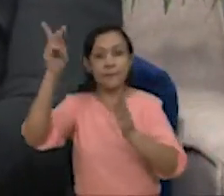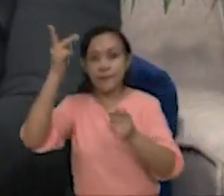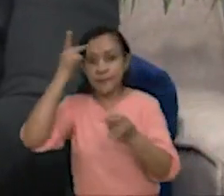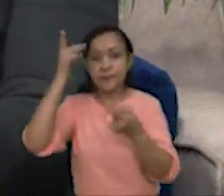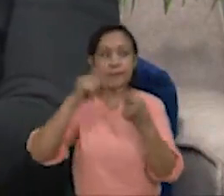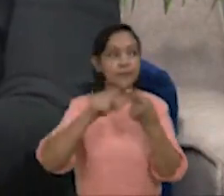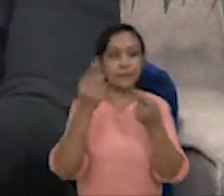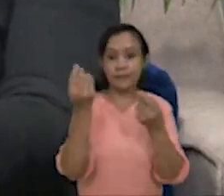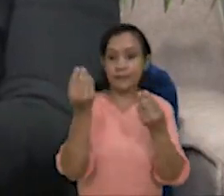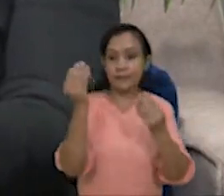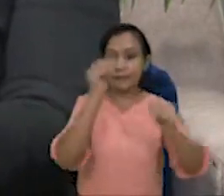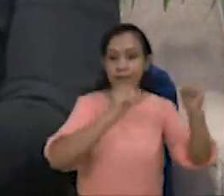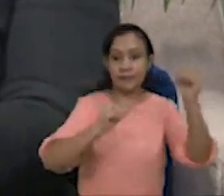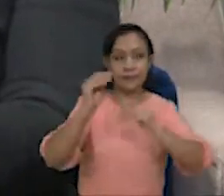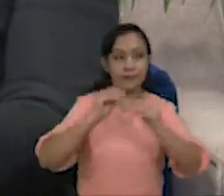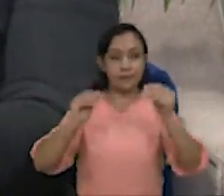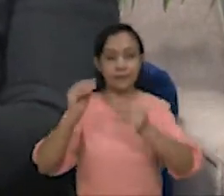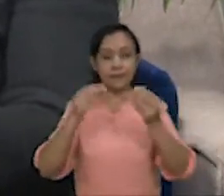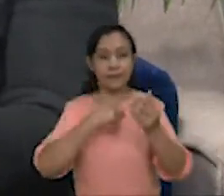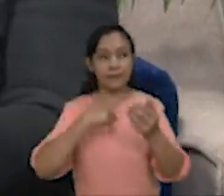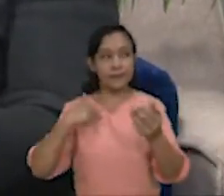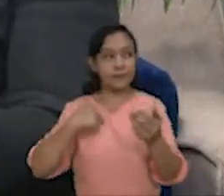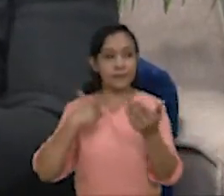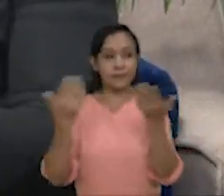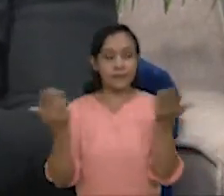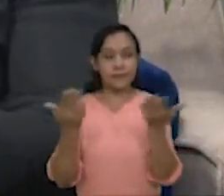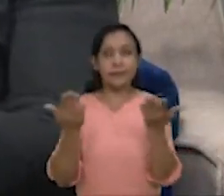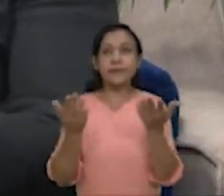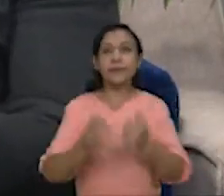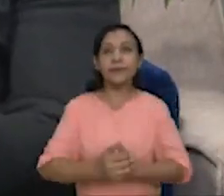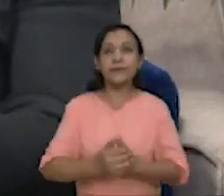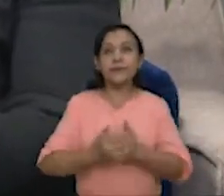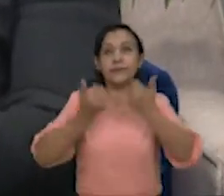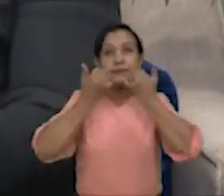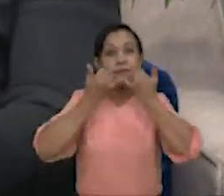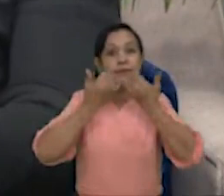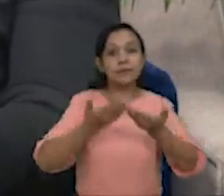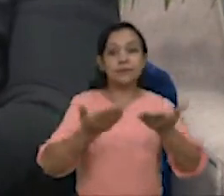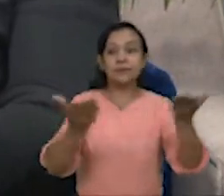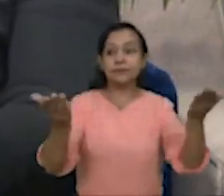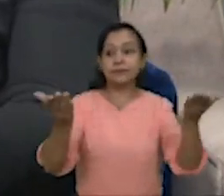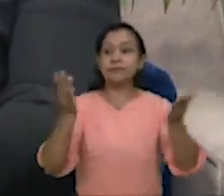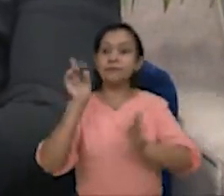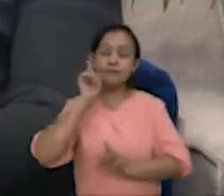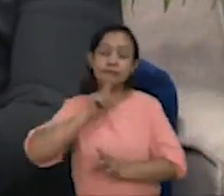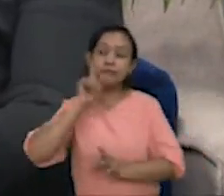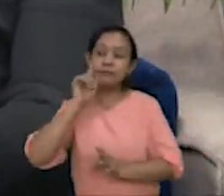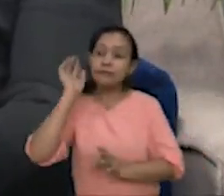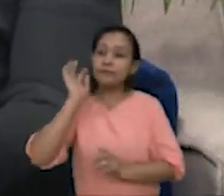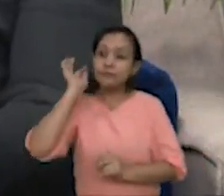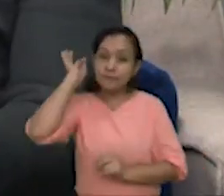intereses económicos, para crear un afán de información que es falsa. Y